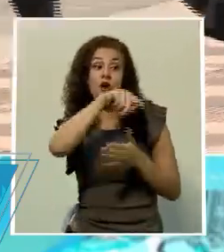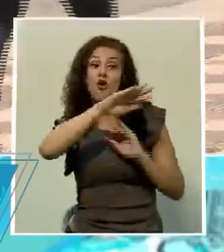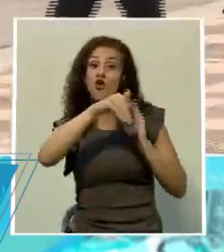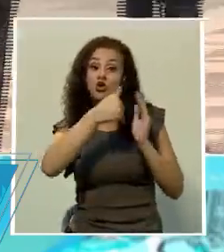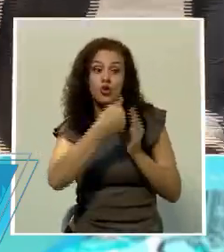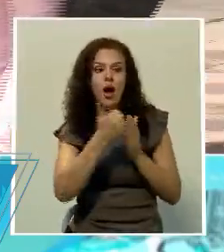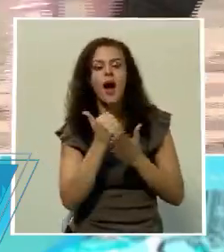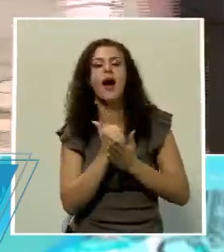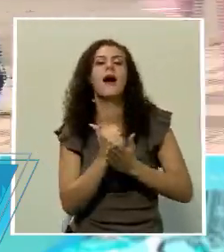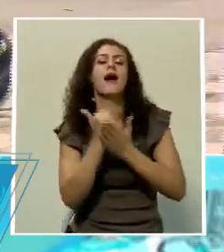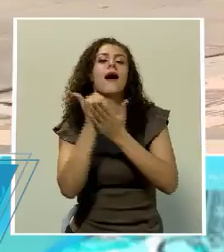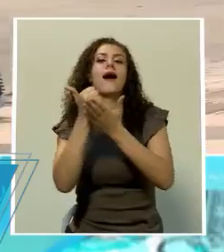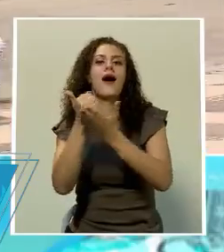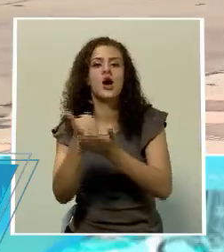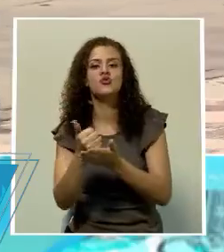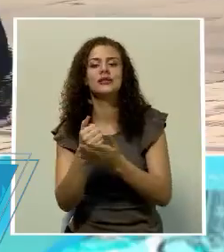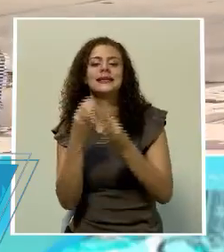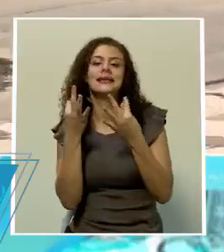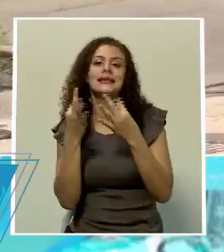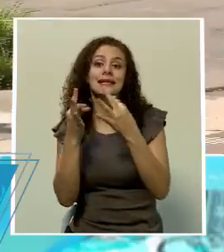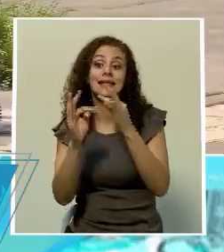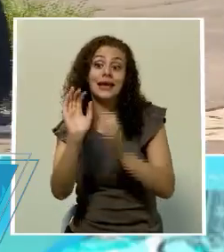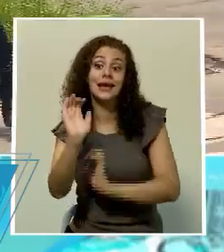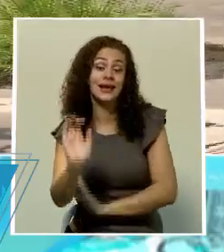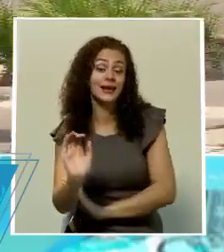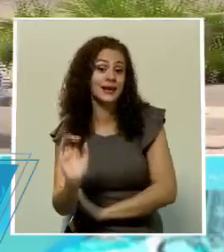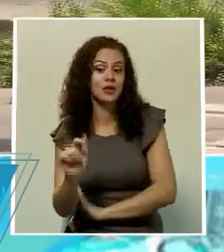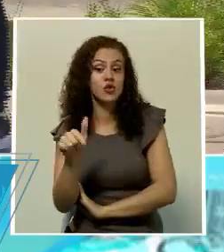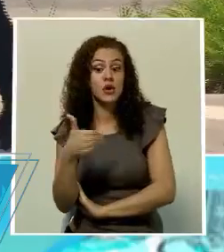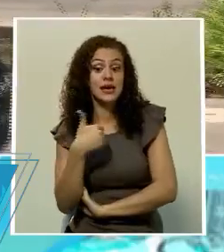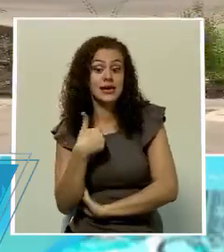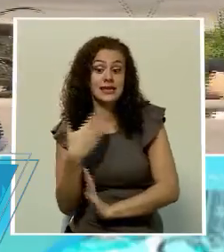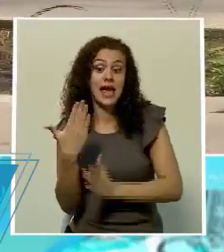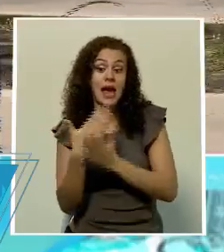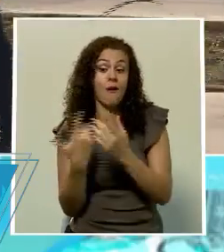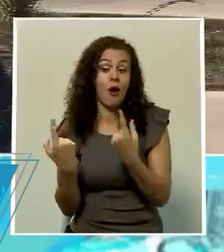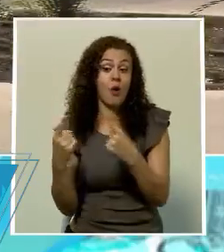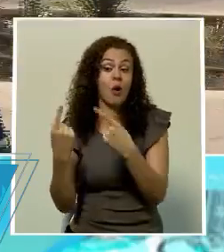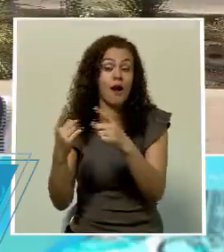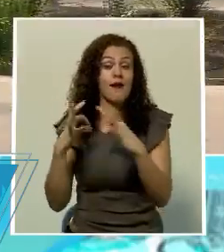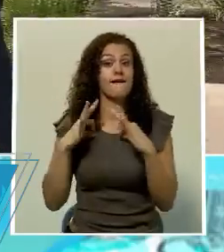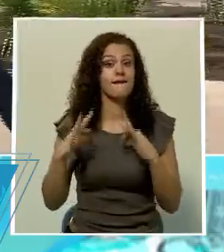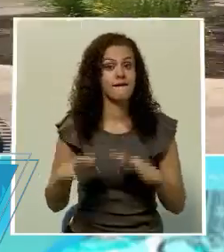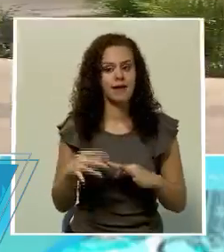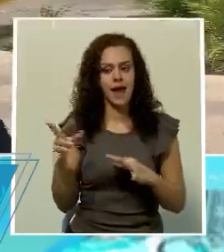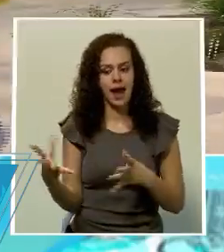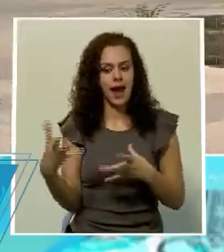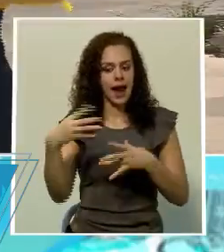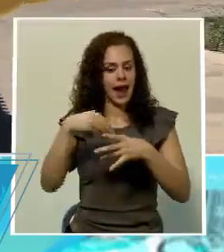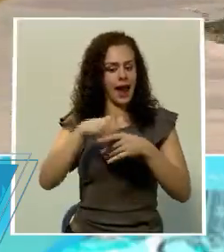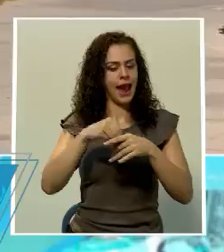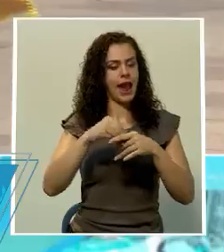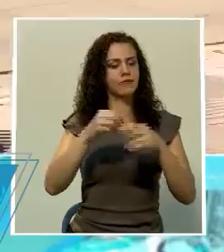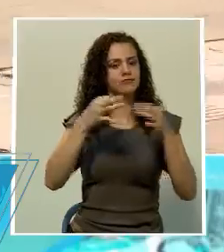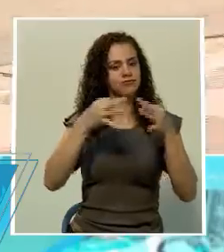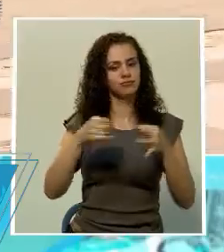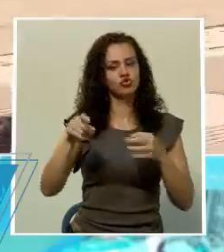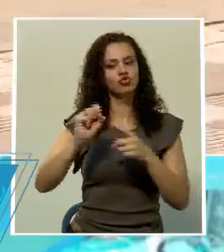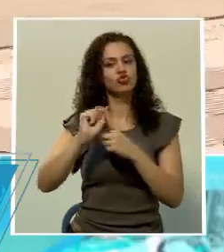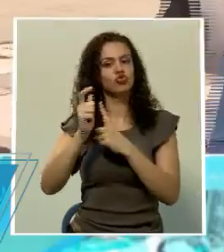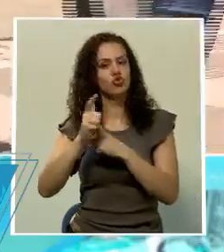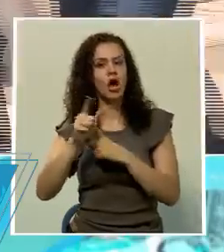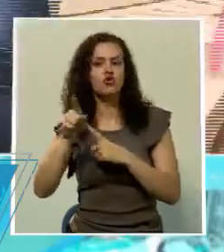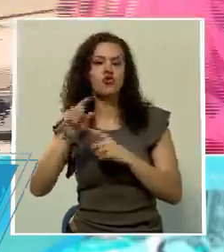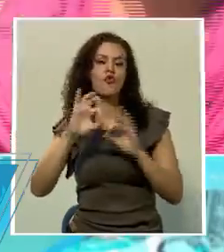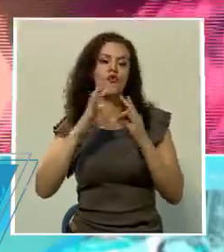contribuimos a tratar de que el menor que tiene una secuela física se integre adecuadamente en su sociedad,